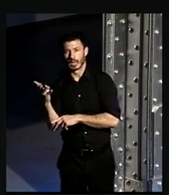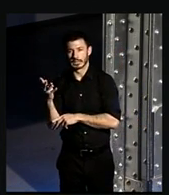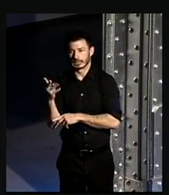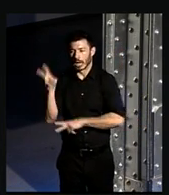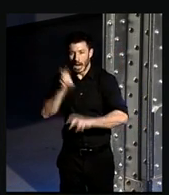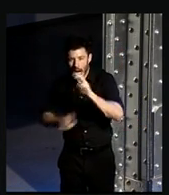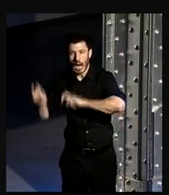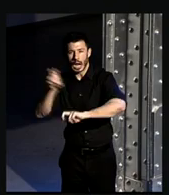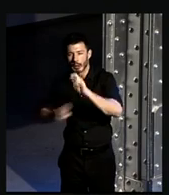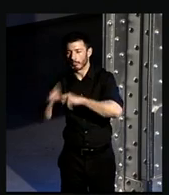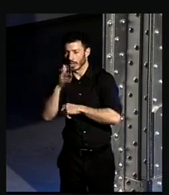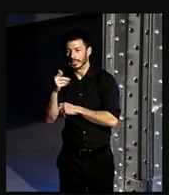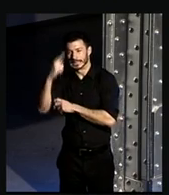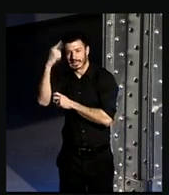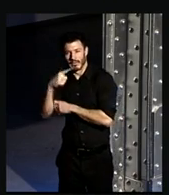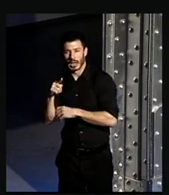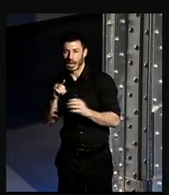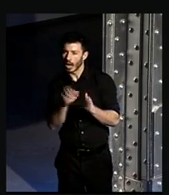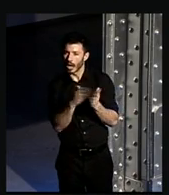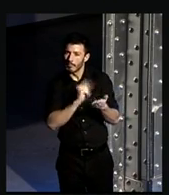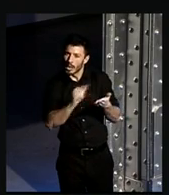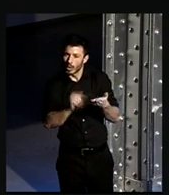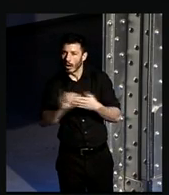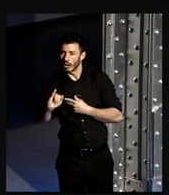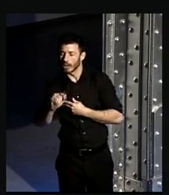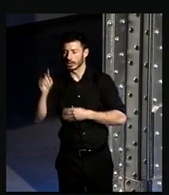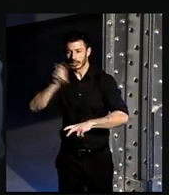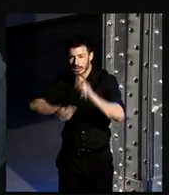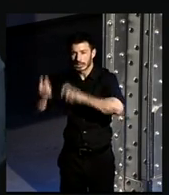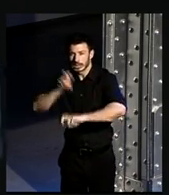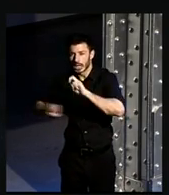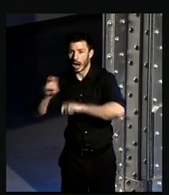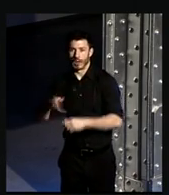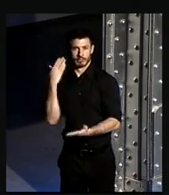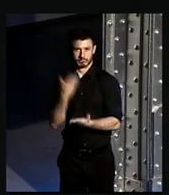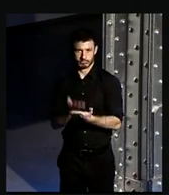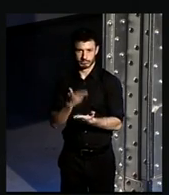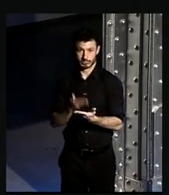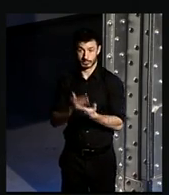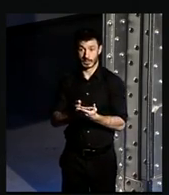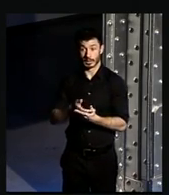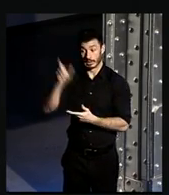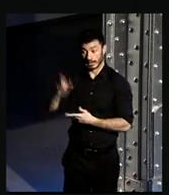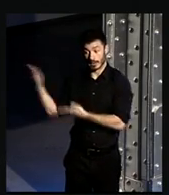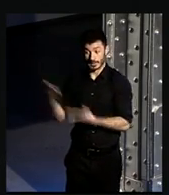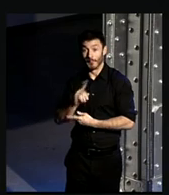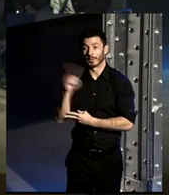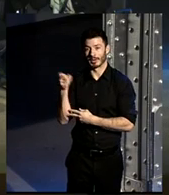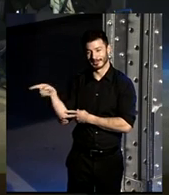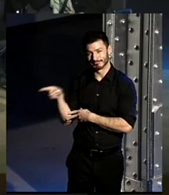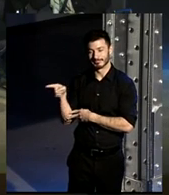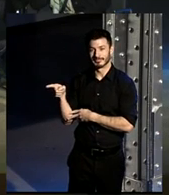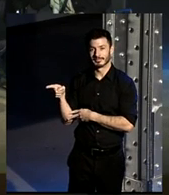los investigadores vernianos. Su existencia no fue certificada hasta que nuestro primer invitado, Piero Góndolo de la Riva,